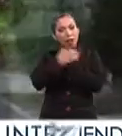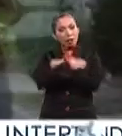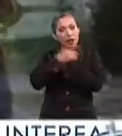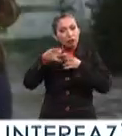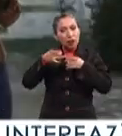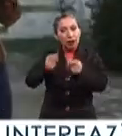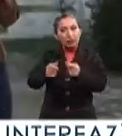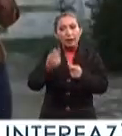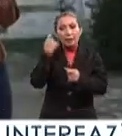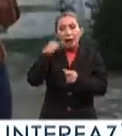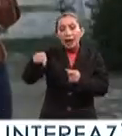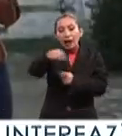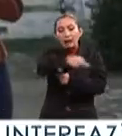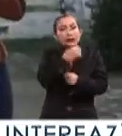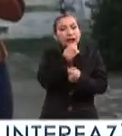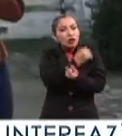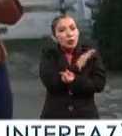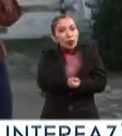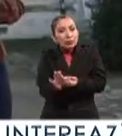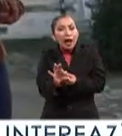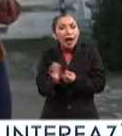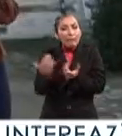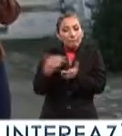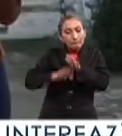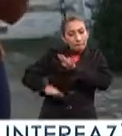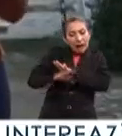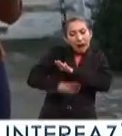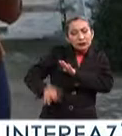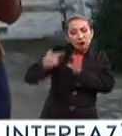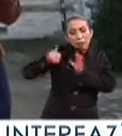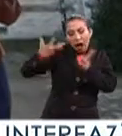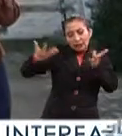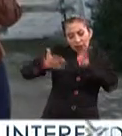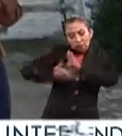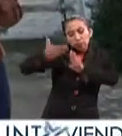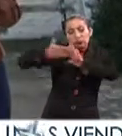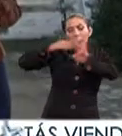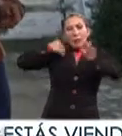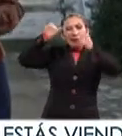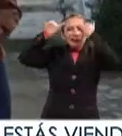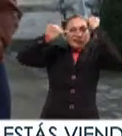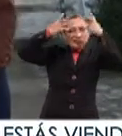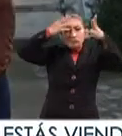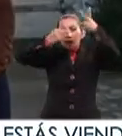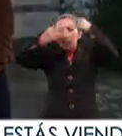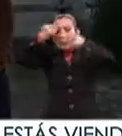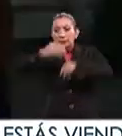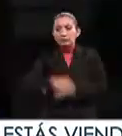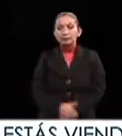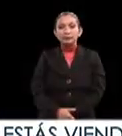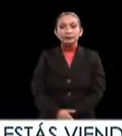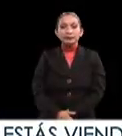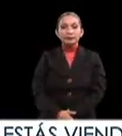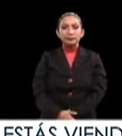educación de calidad, para que ellos tengan los cimientos de donde construir esas nociones del aprendizaje.